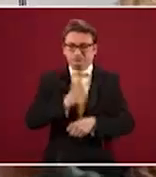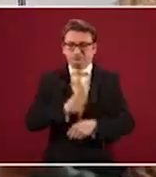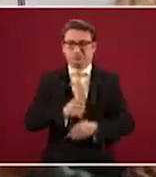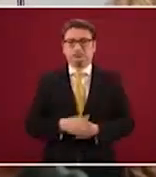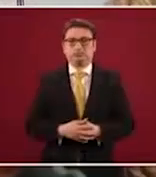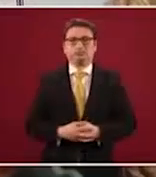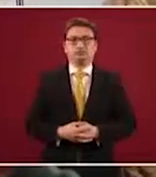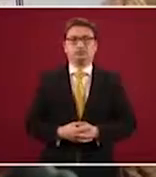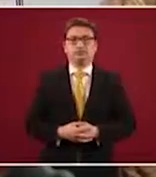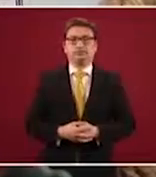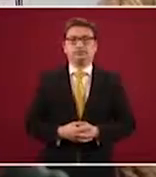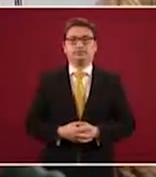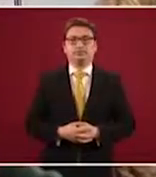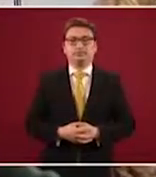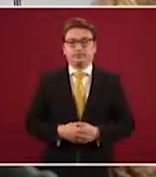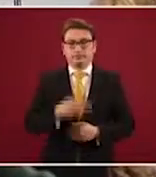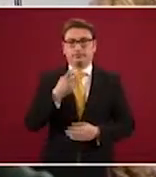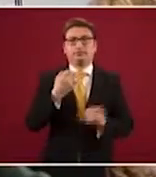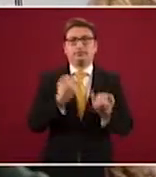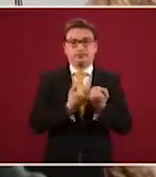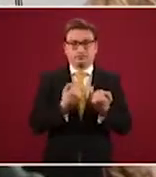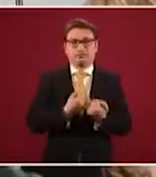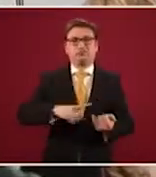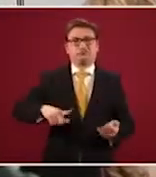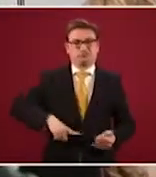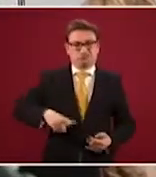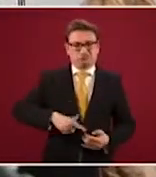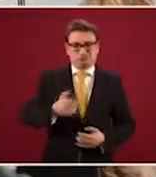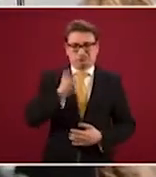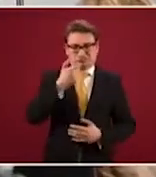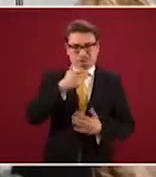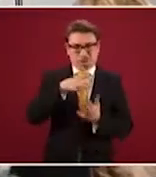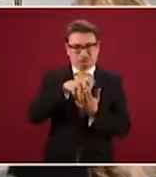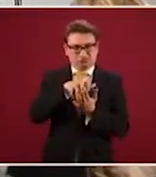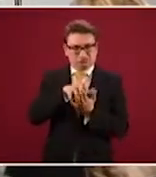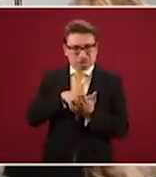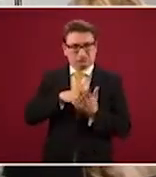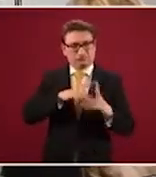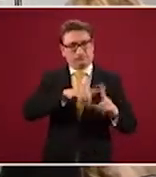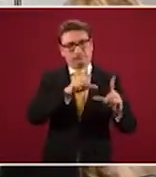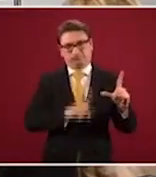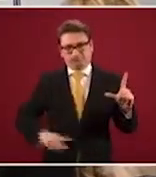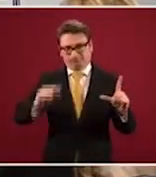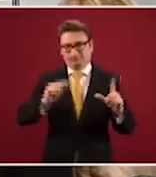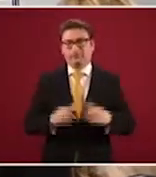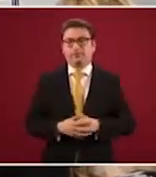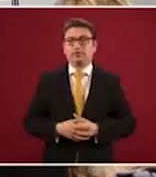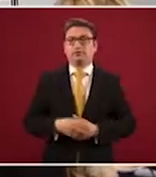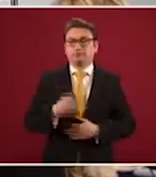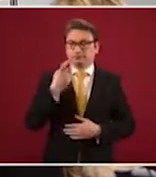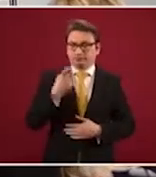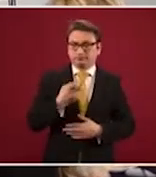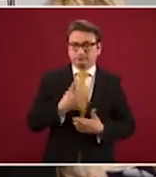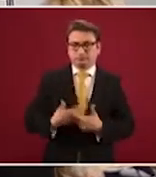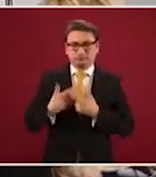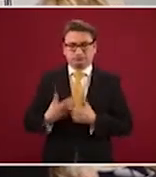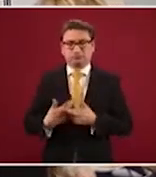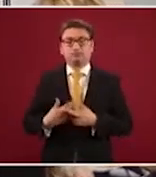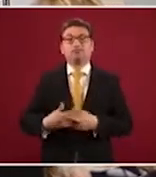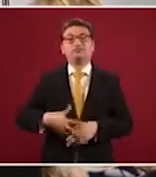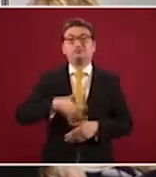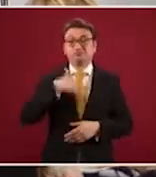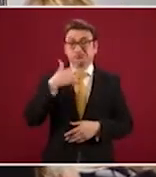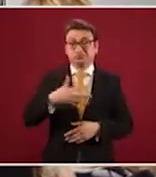y que ha habido austeridad republicana. Entonces, la corrupción no solo hay que combatirla